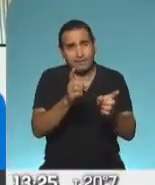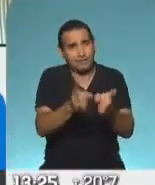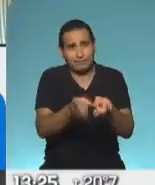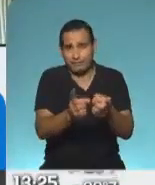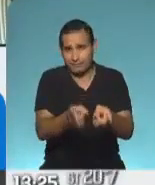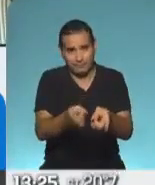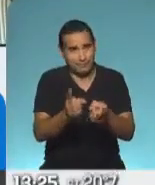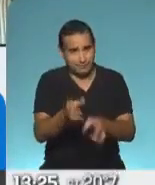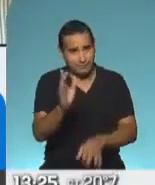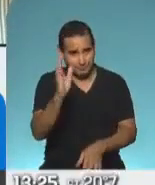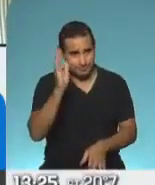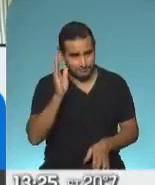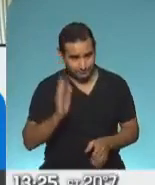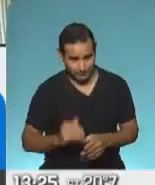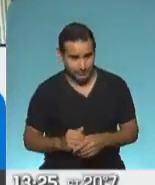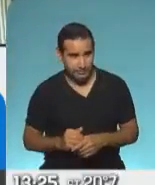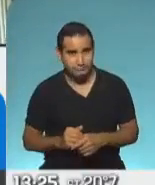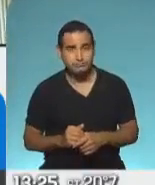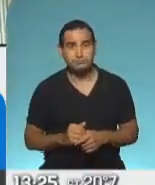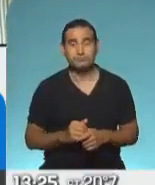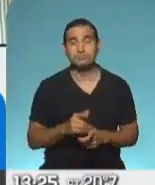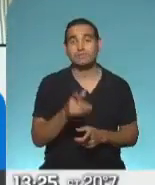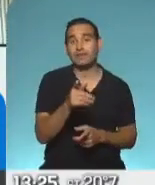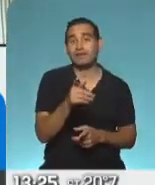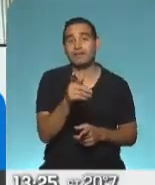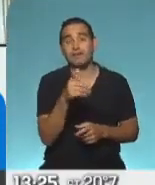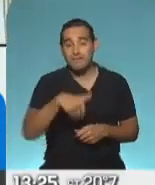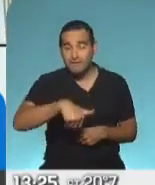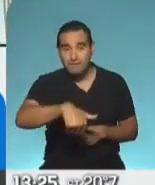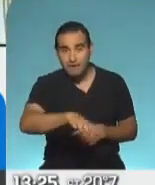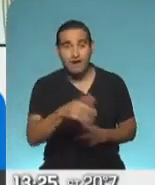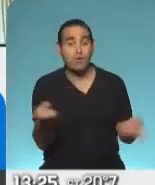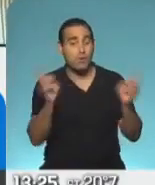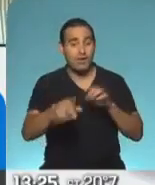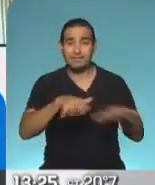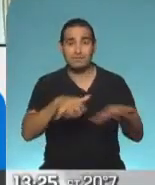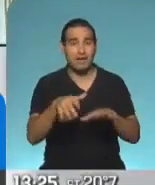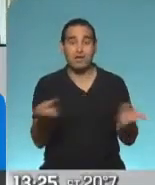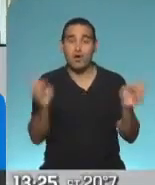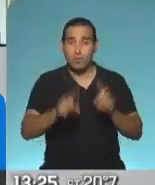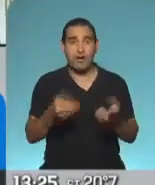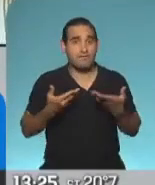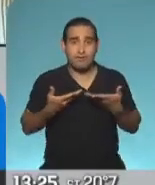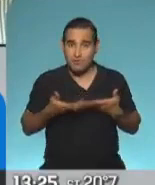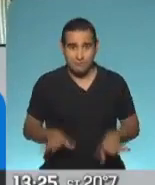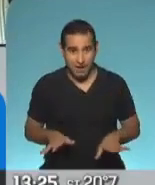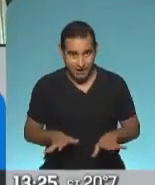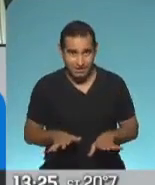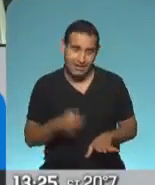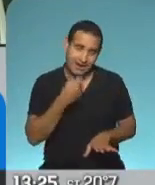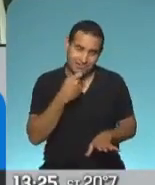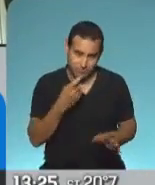consecuencias del COVID-19 por un largo tiempo. Aún cuando se reanuden todas las actividades, o casi todas, dejando de lado, las